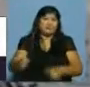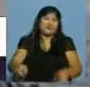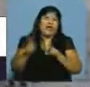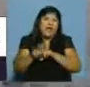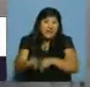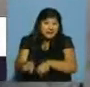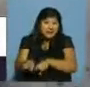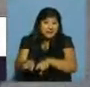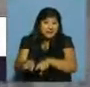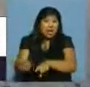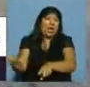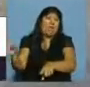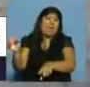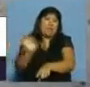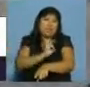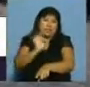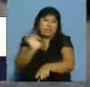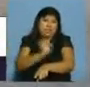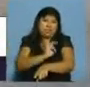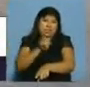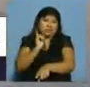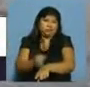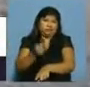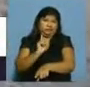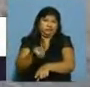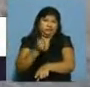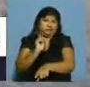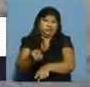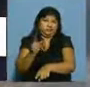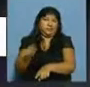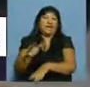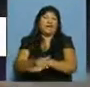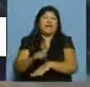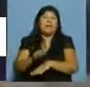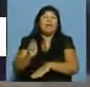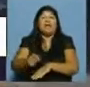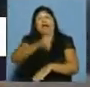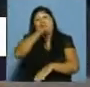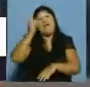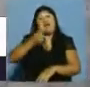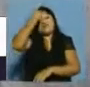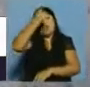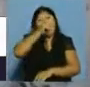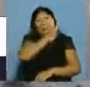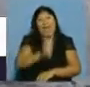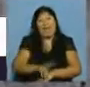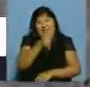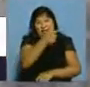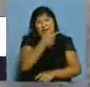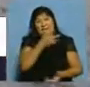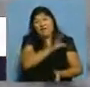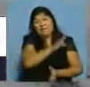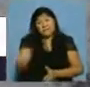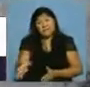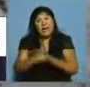Esto es, reitero, responsabilidad de las autoridades nacionales de vialidad que no solucionan este